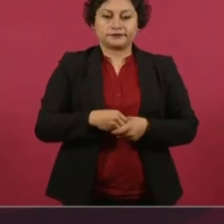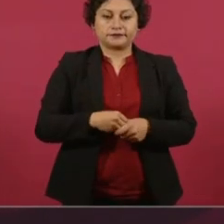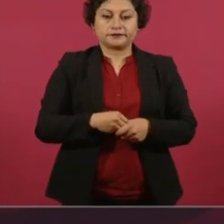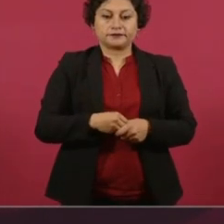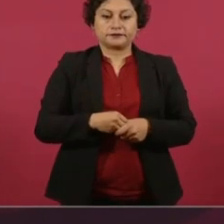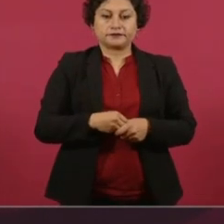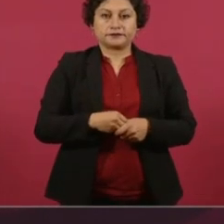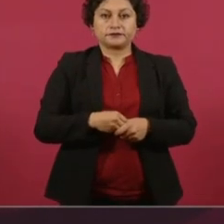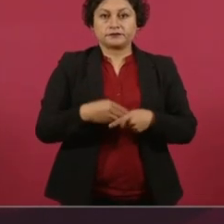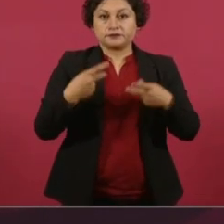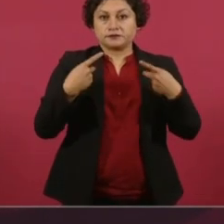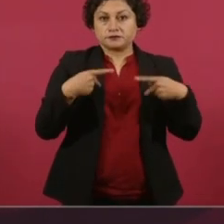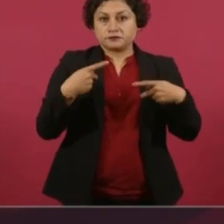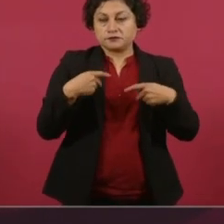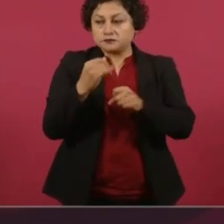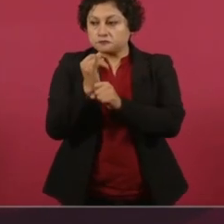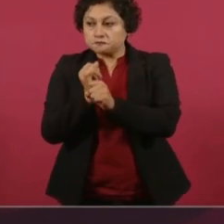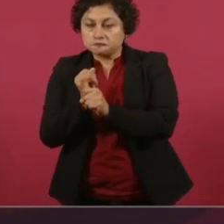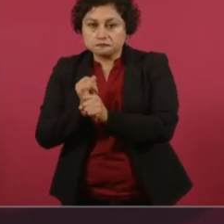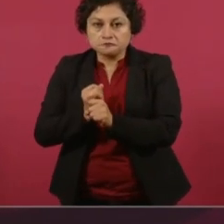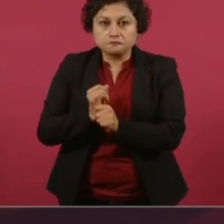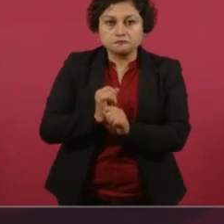que no son intelectuales,